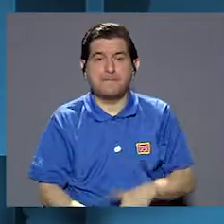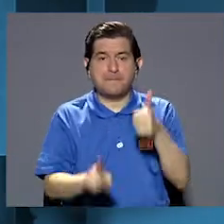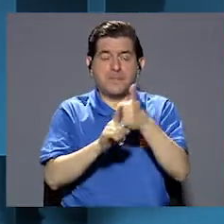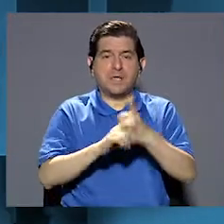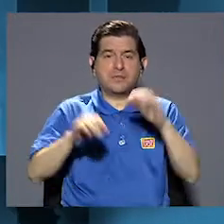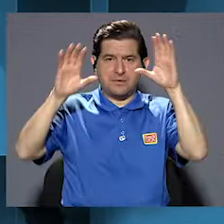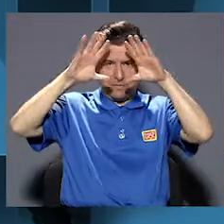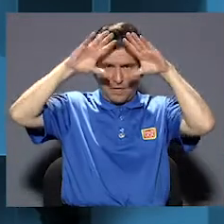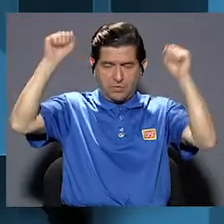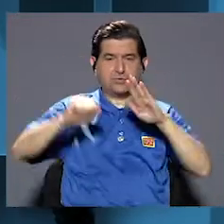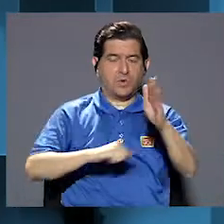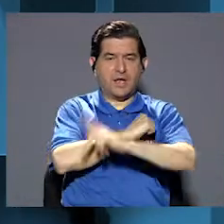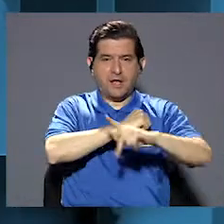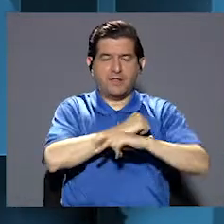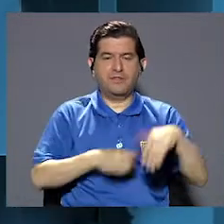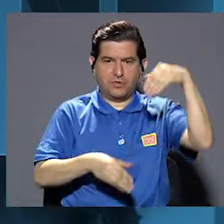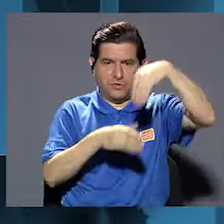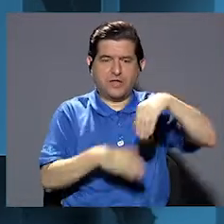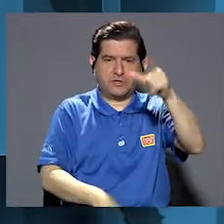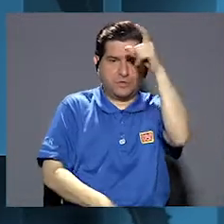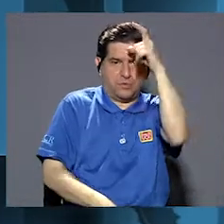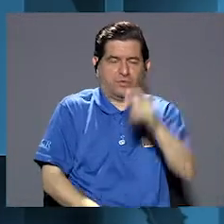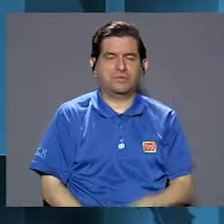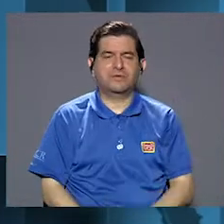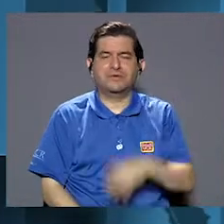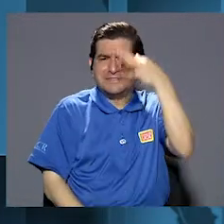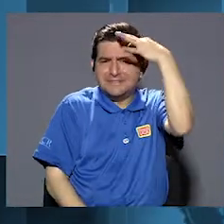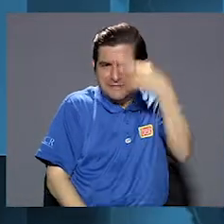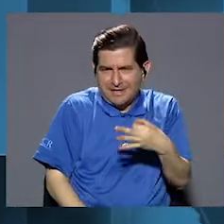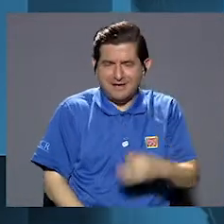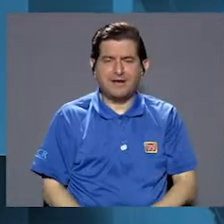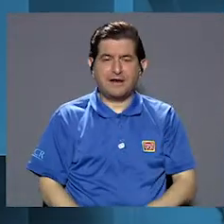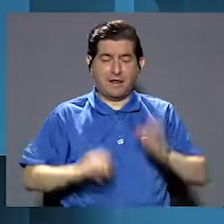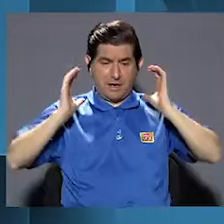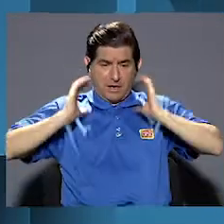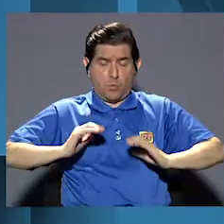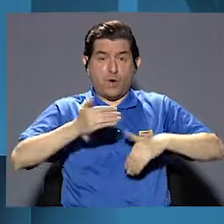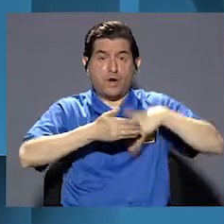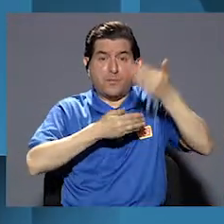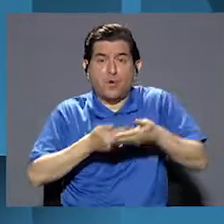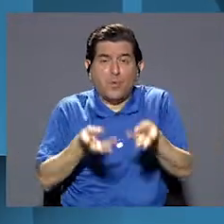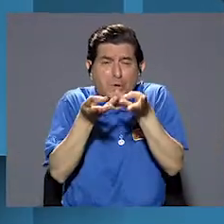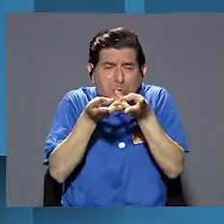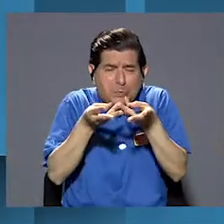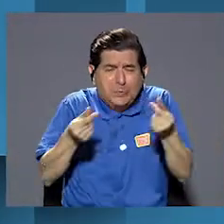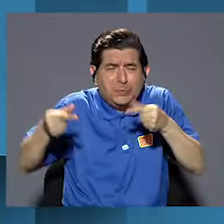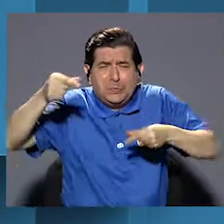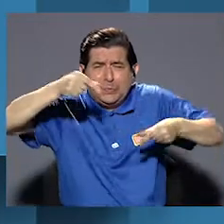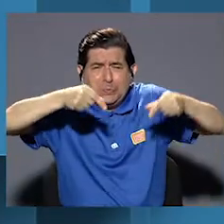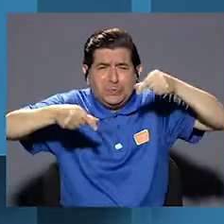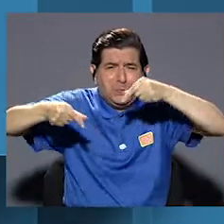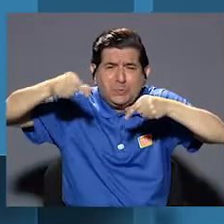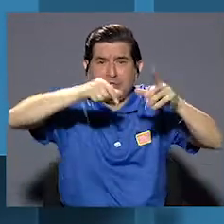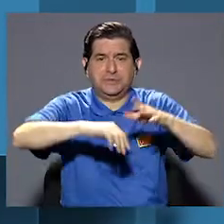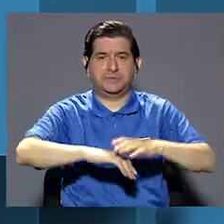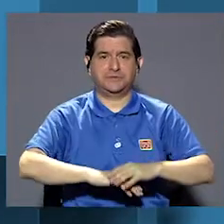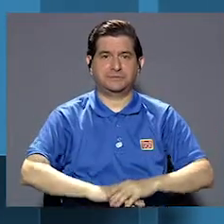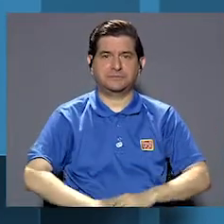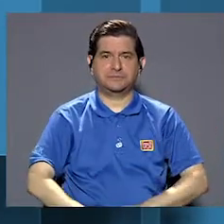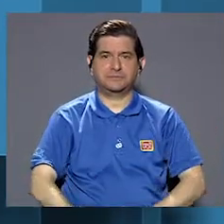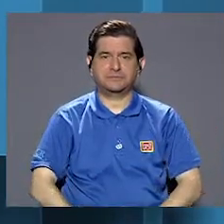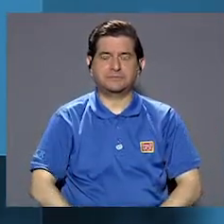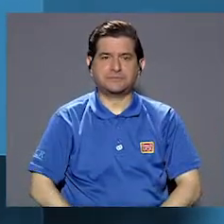el propio consulado de su país en Turquía, y se sospecha que el cuerpo fue posteriormente desintegrado con una